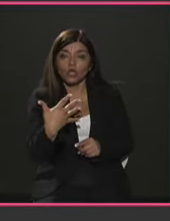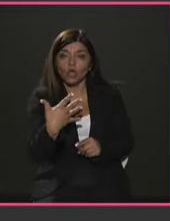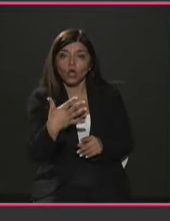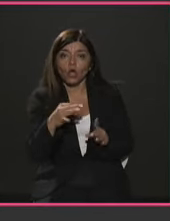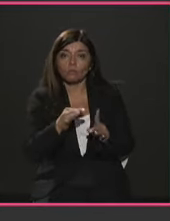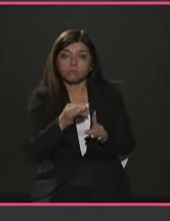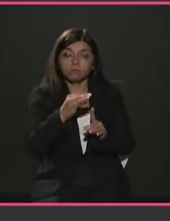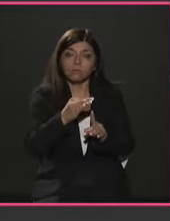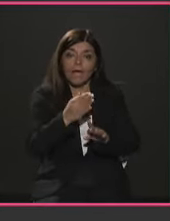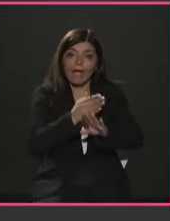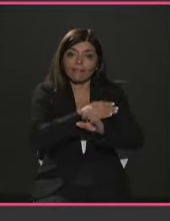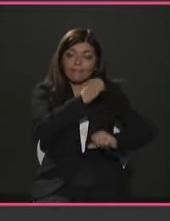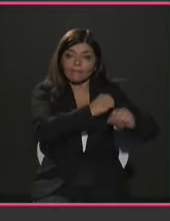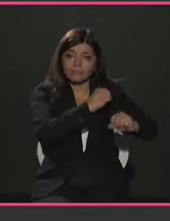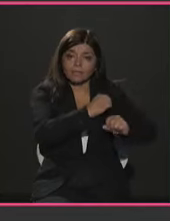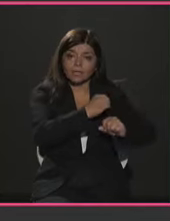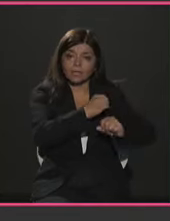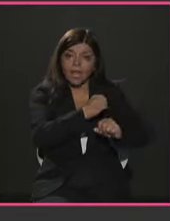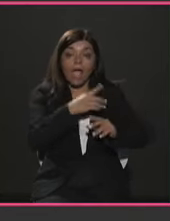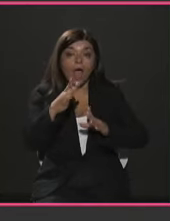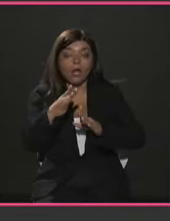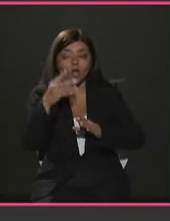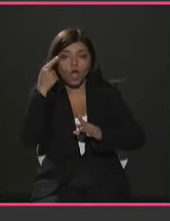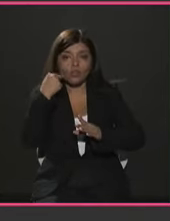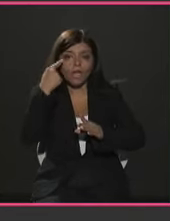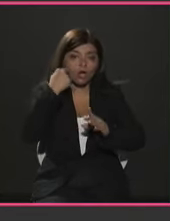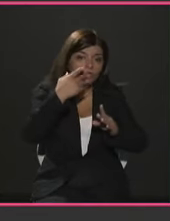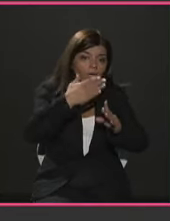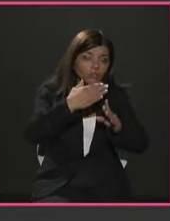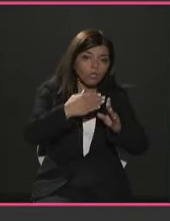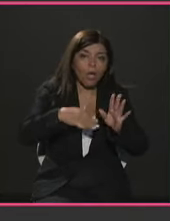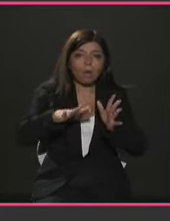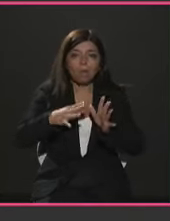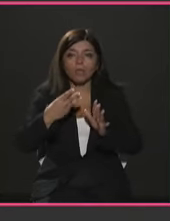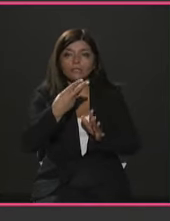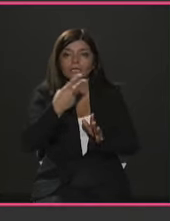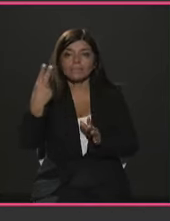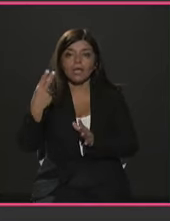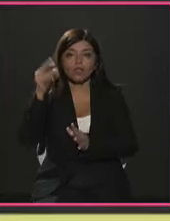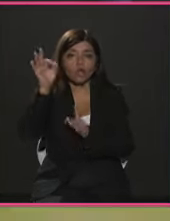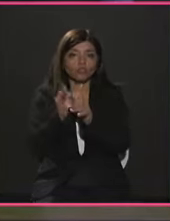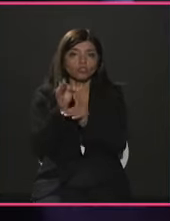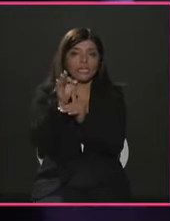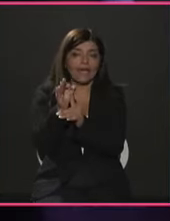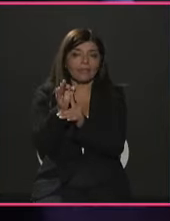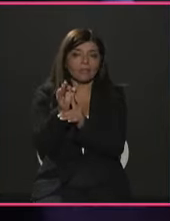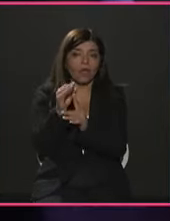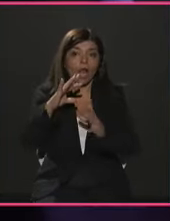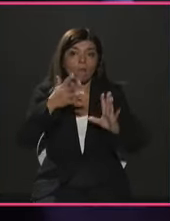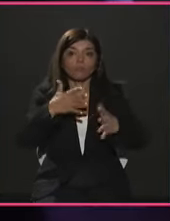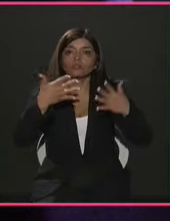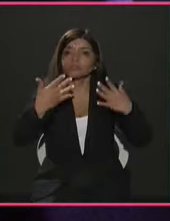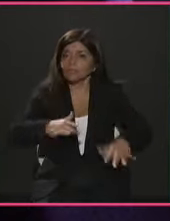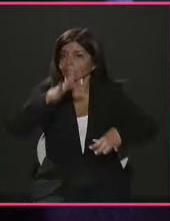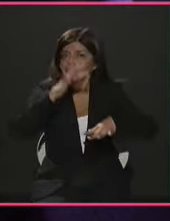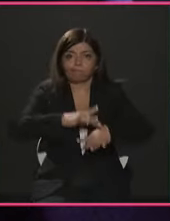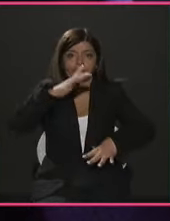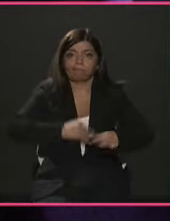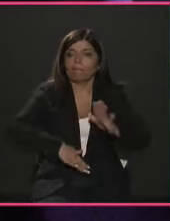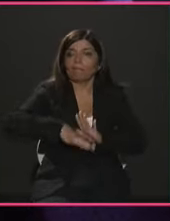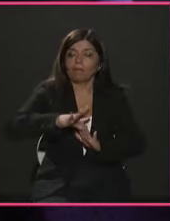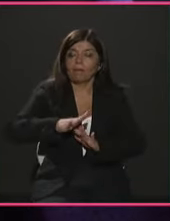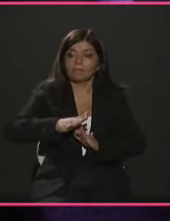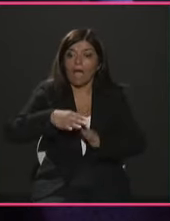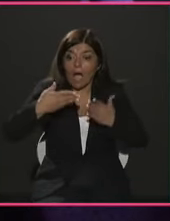preindustrial más de la mitad de los días del año la temperatura superaba los 32 grc el mundo ya se calentó más que esto y vamos en